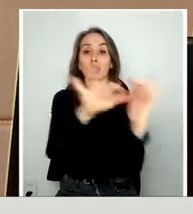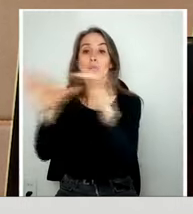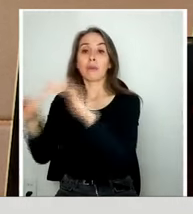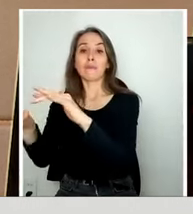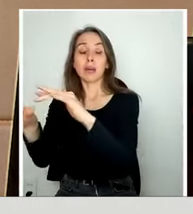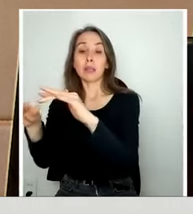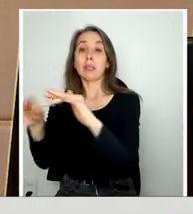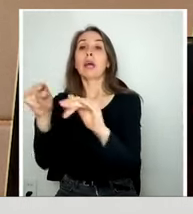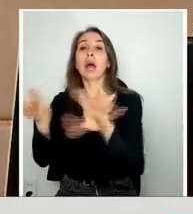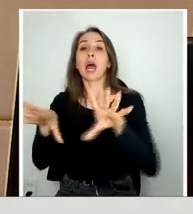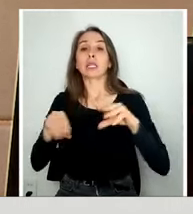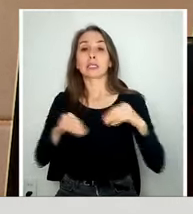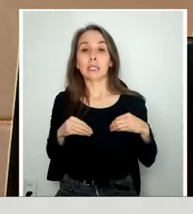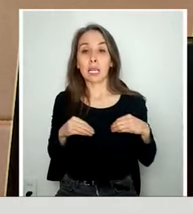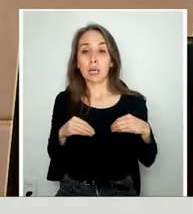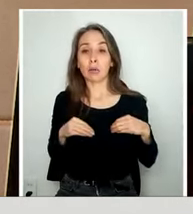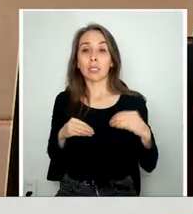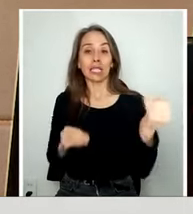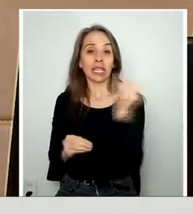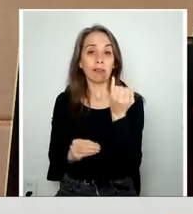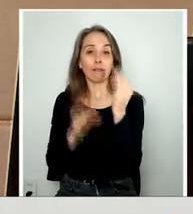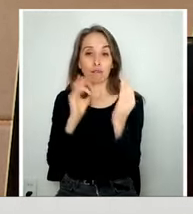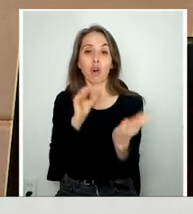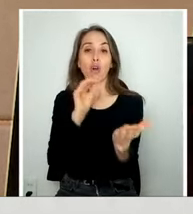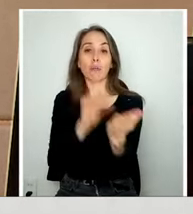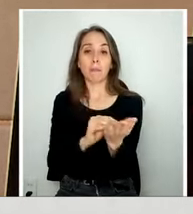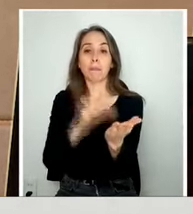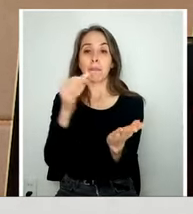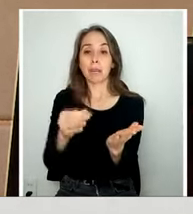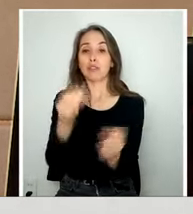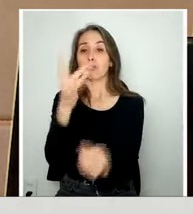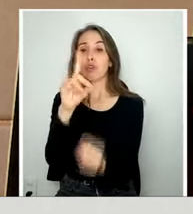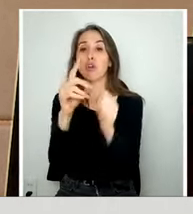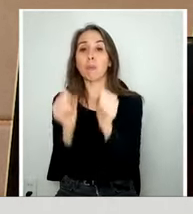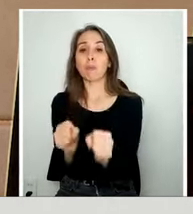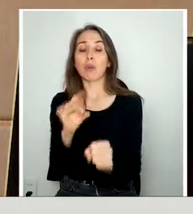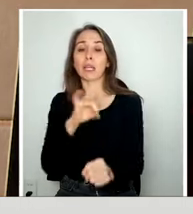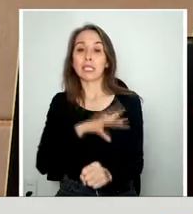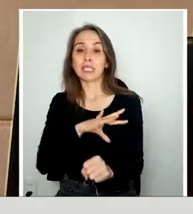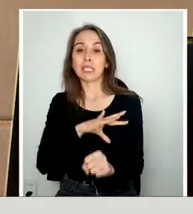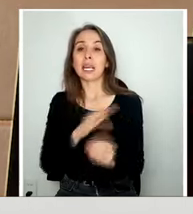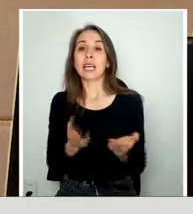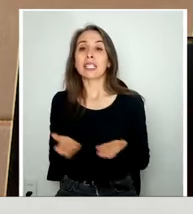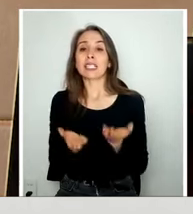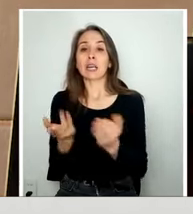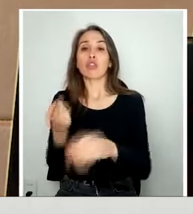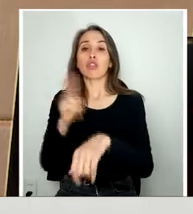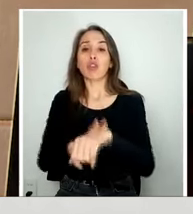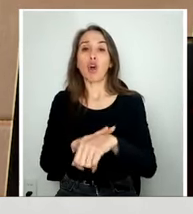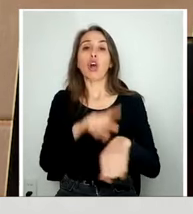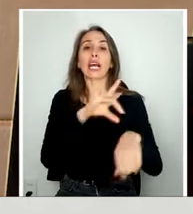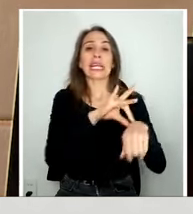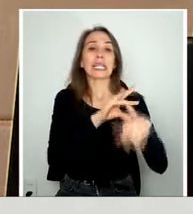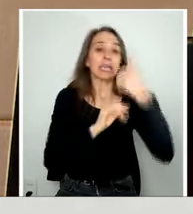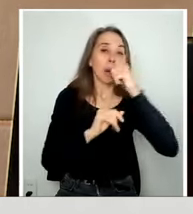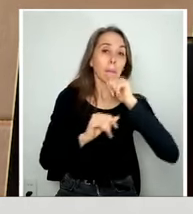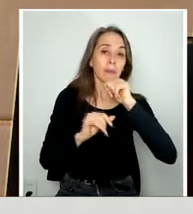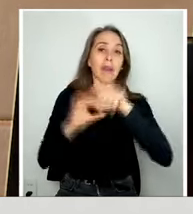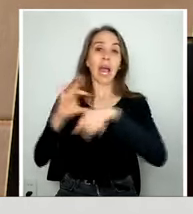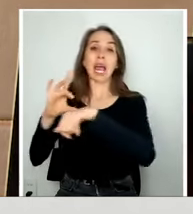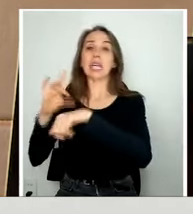que asumir como un dato de la causa que solo es posible en Chile hacer prestación mixta de salud Yo sé que algunos no les gusta